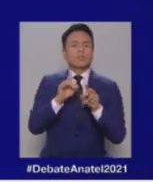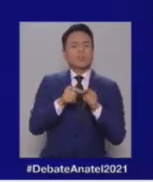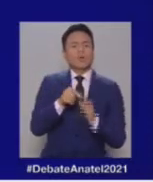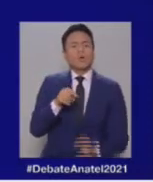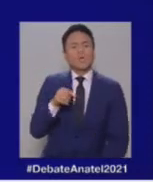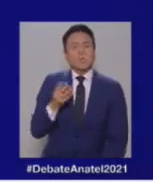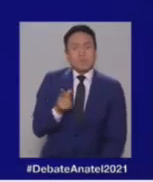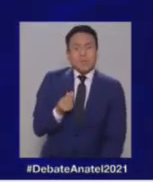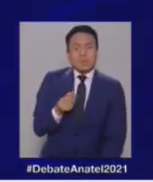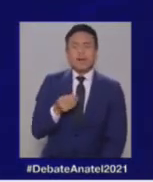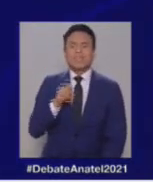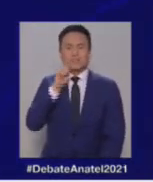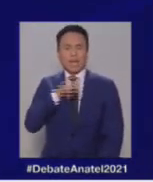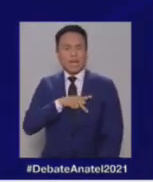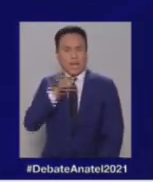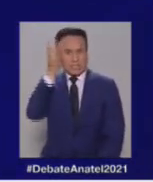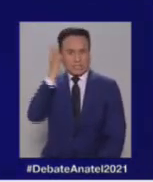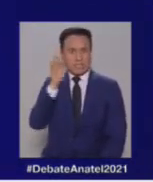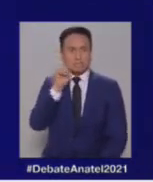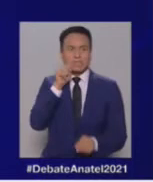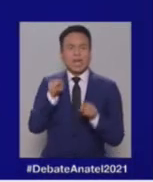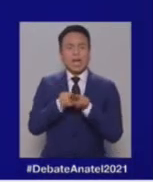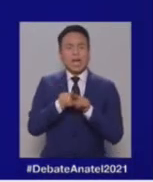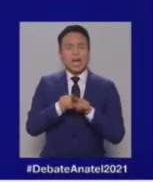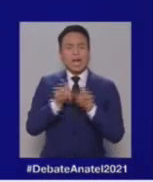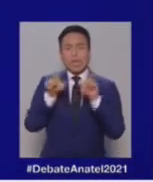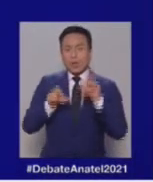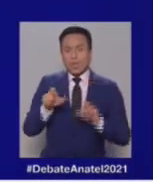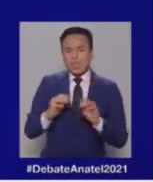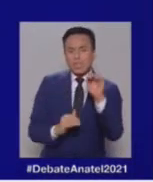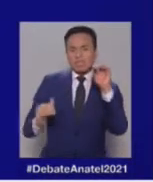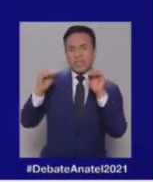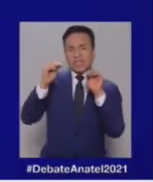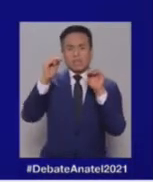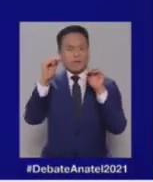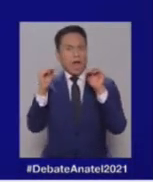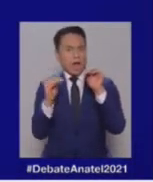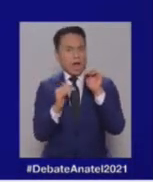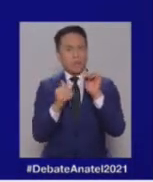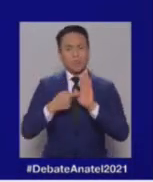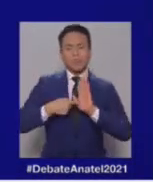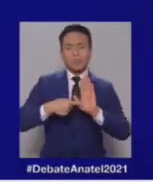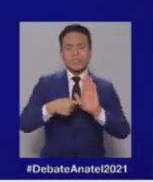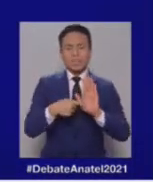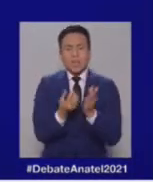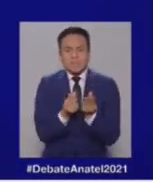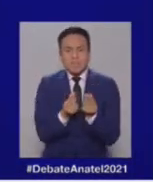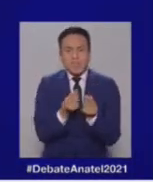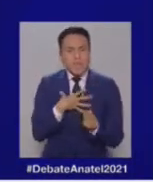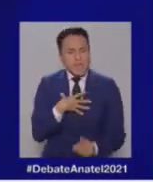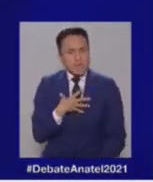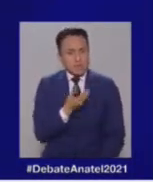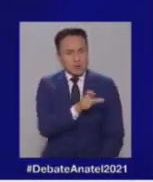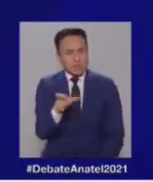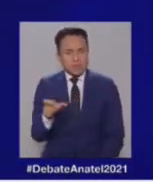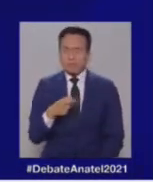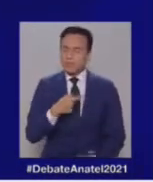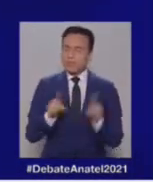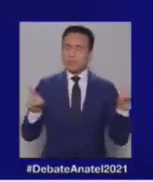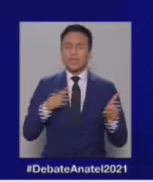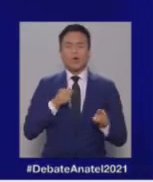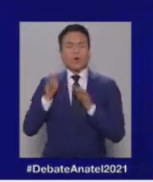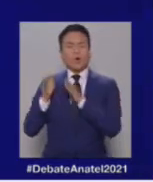evidentemente todavía no se tenga claridad acerca de un favorito o una favorita. Difícilmente, de acuerdo a la estimación y proyecciones de